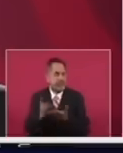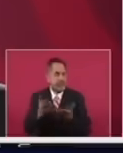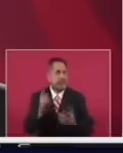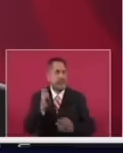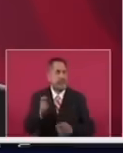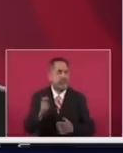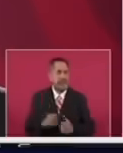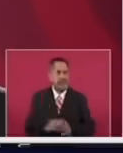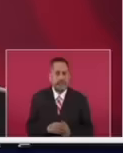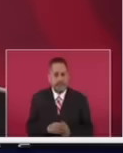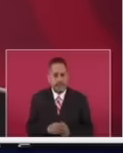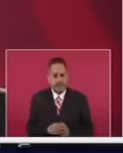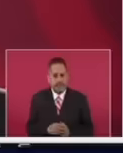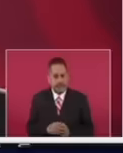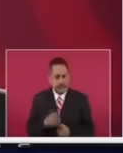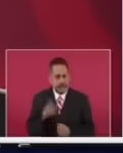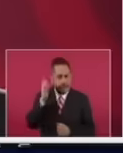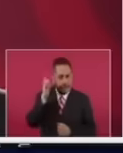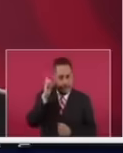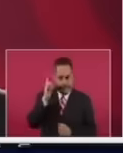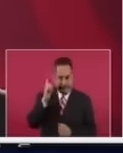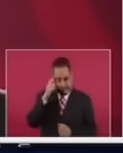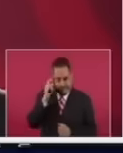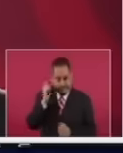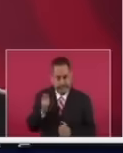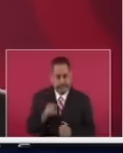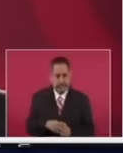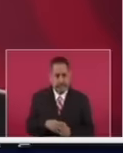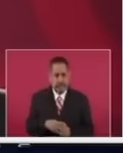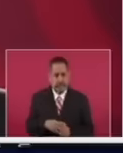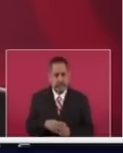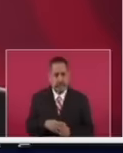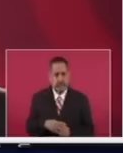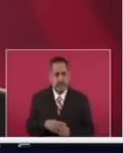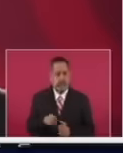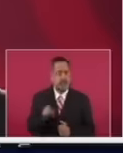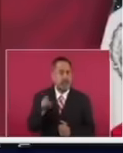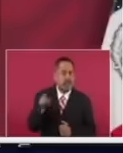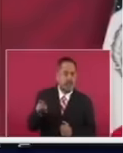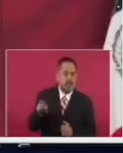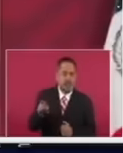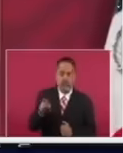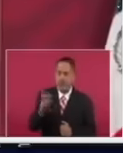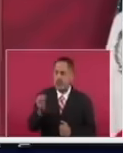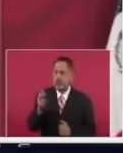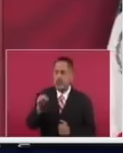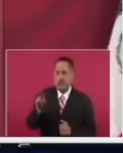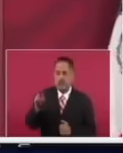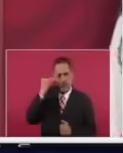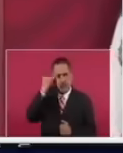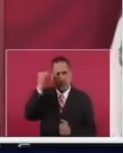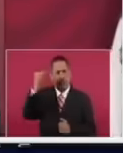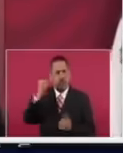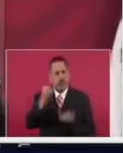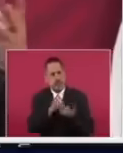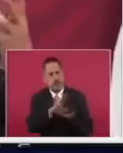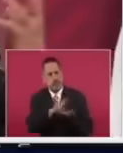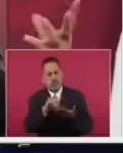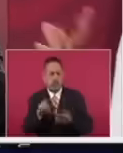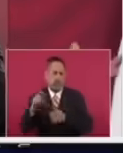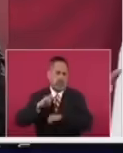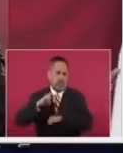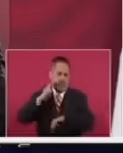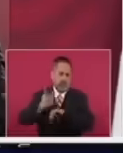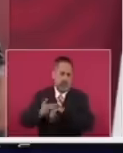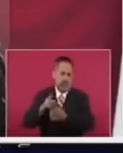que ojalá y lo retome Naciones Unidas porque es el